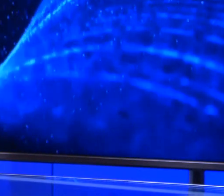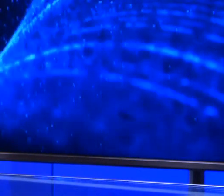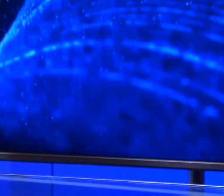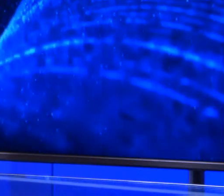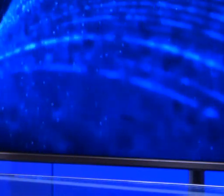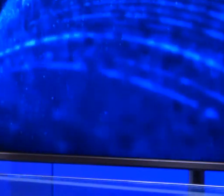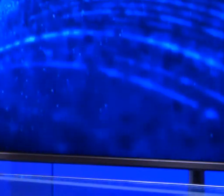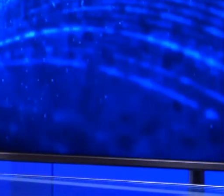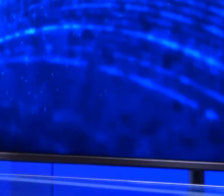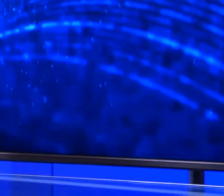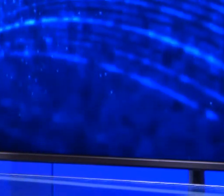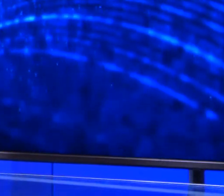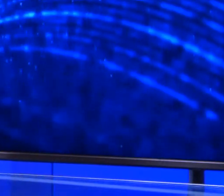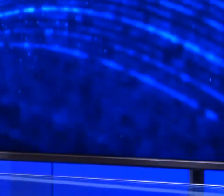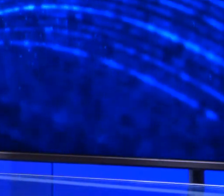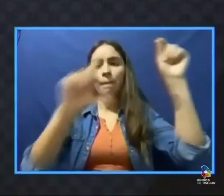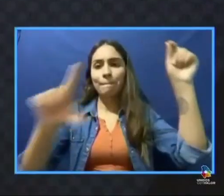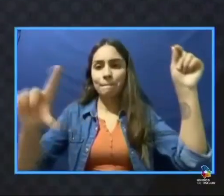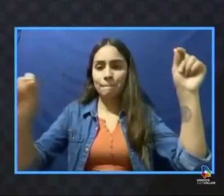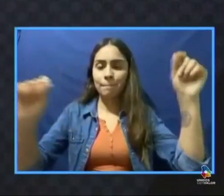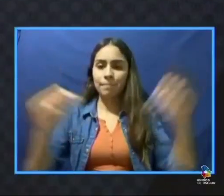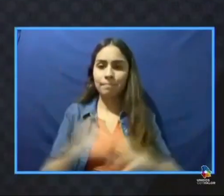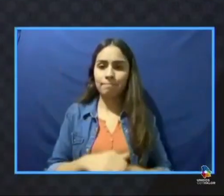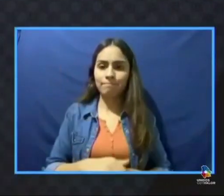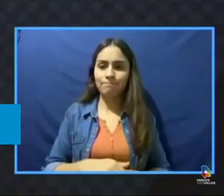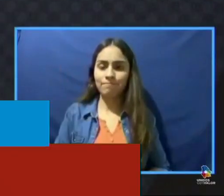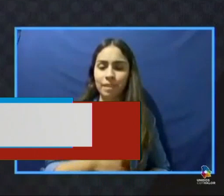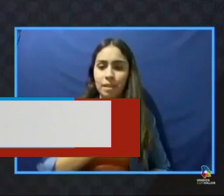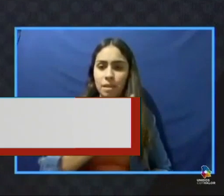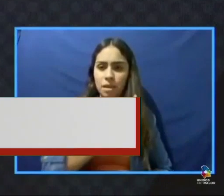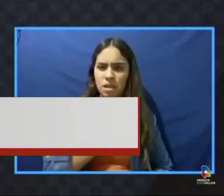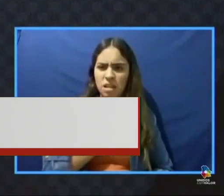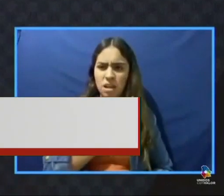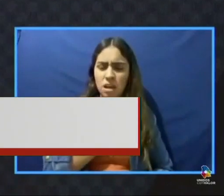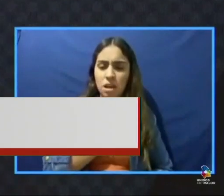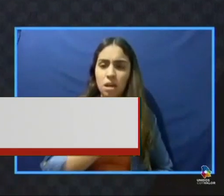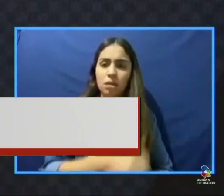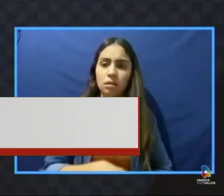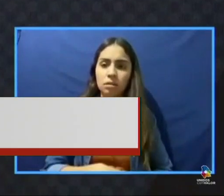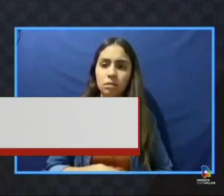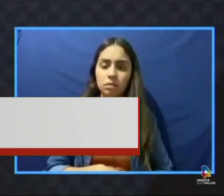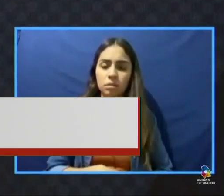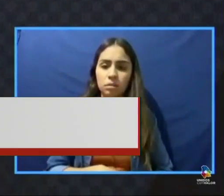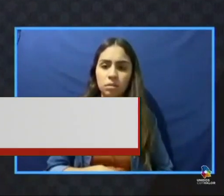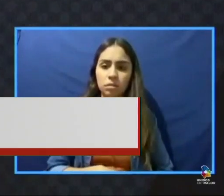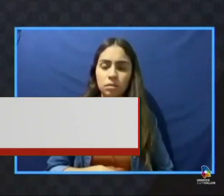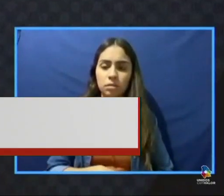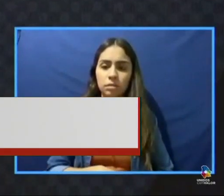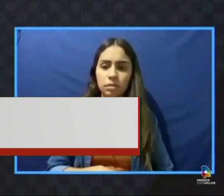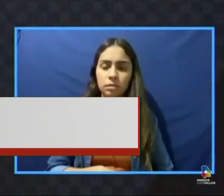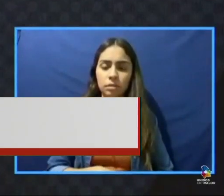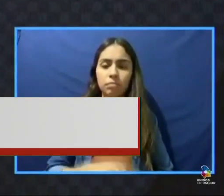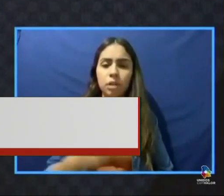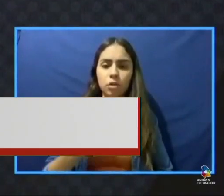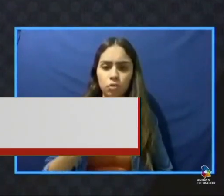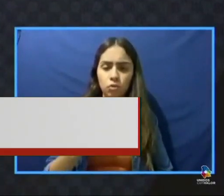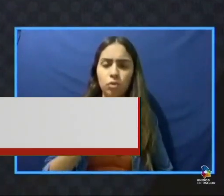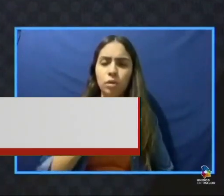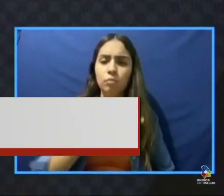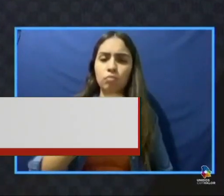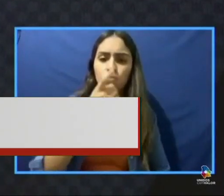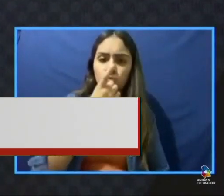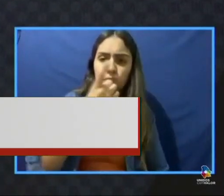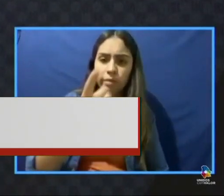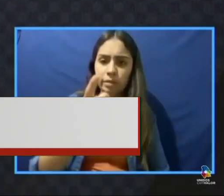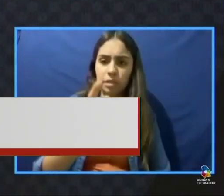tener con Donald Trump. A diferencia de otras voces, en este tema de la visita del